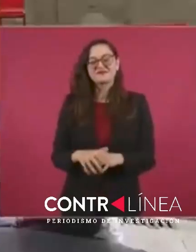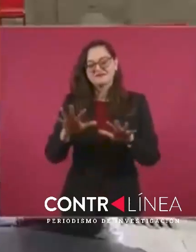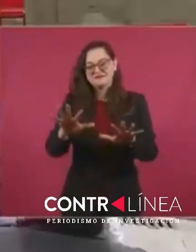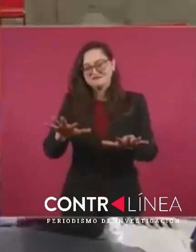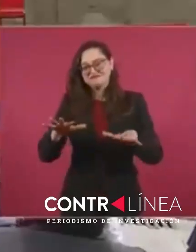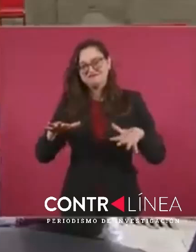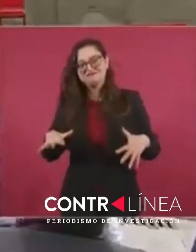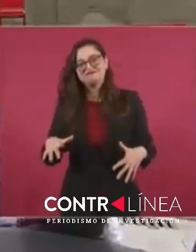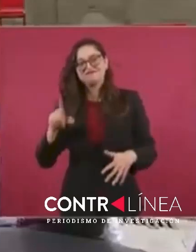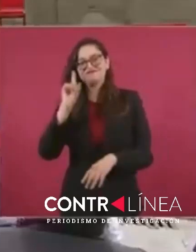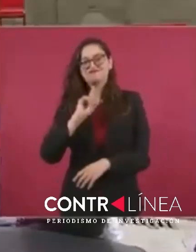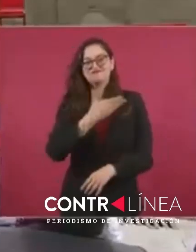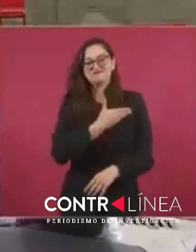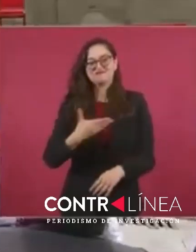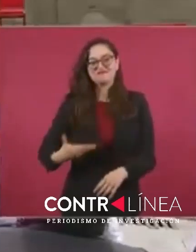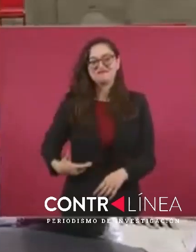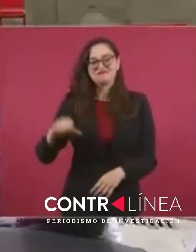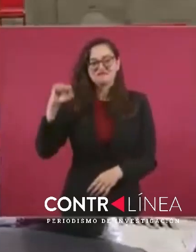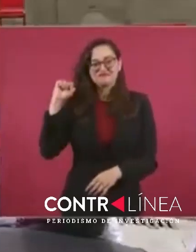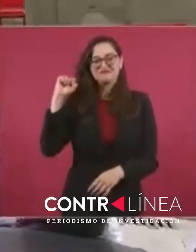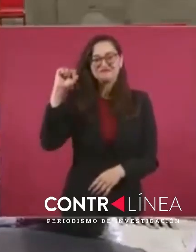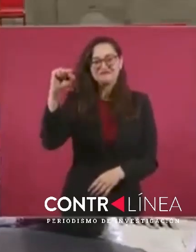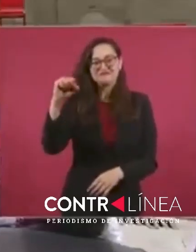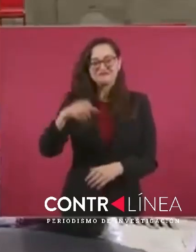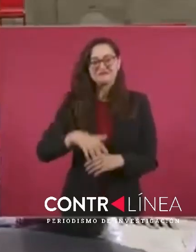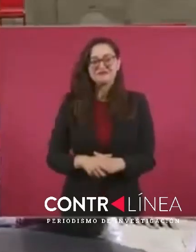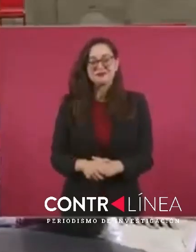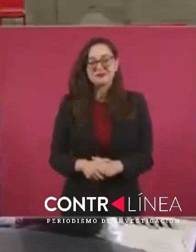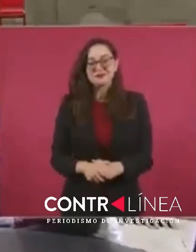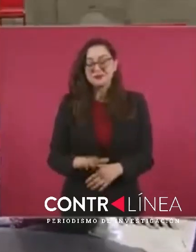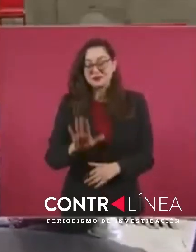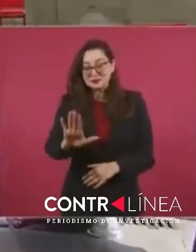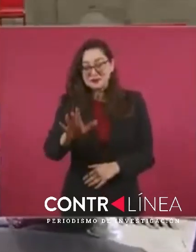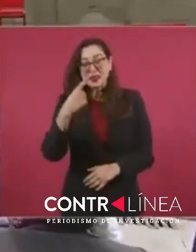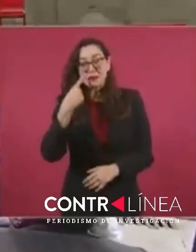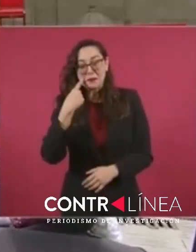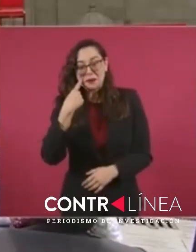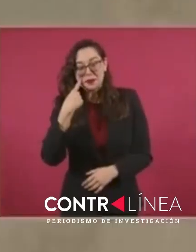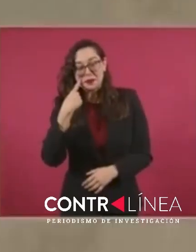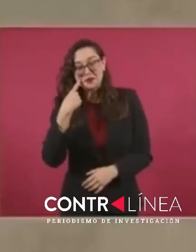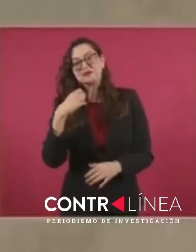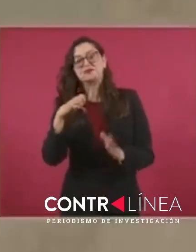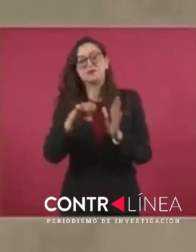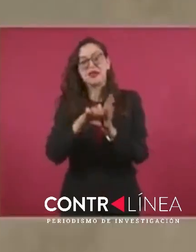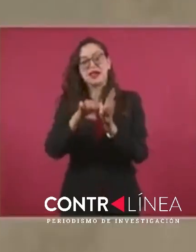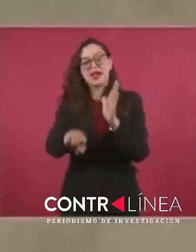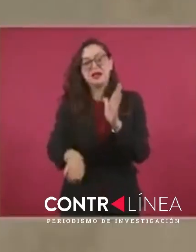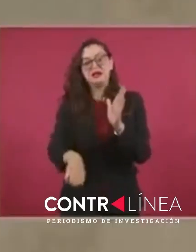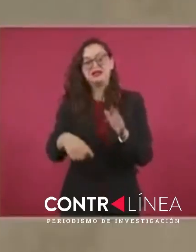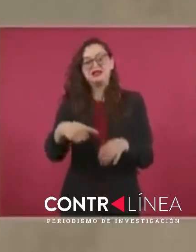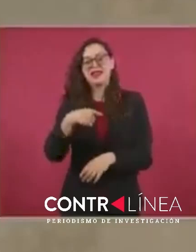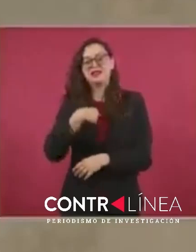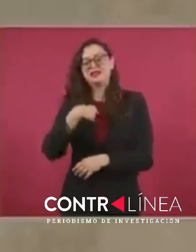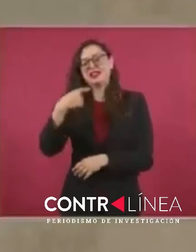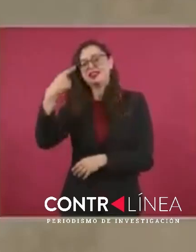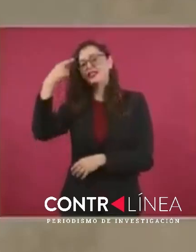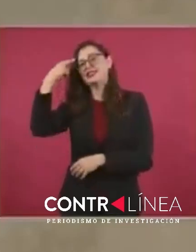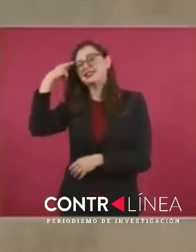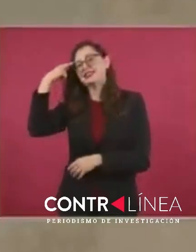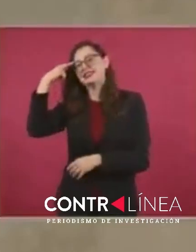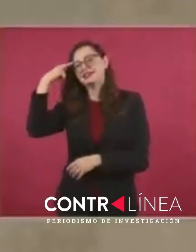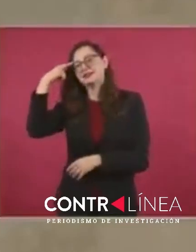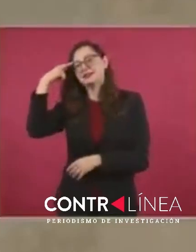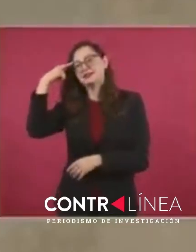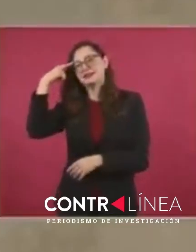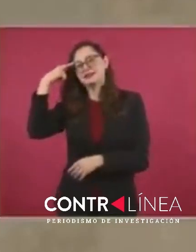Vamos a poner un ejemplo. Se me viene ahora a la cabeza. Construimos nuestra casa,